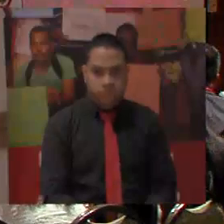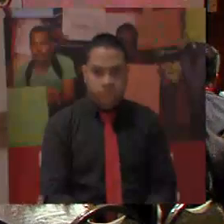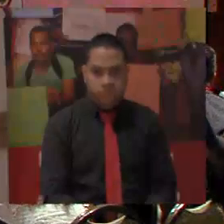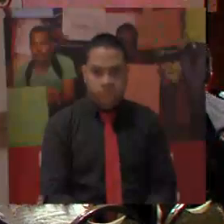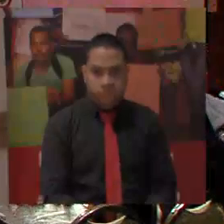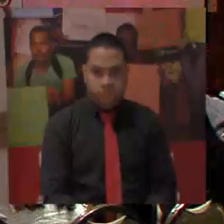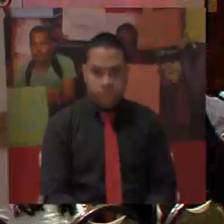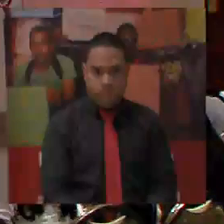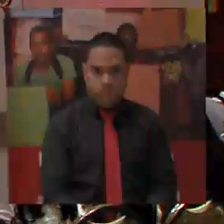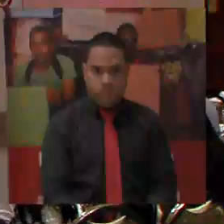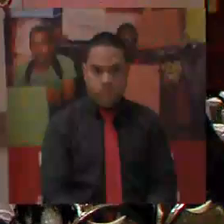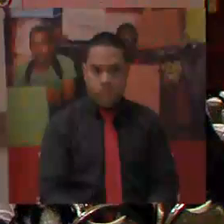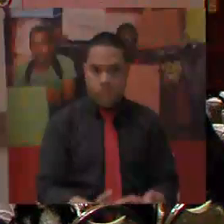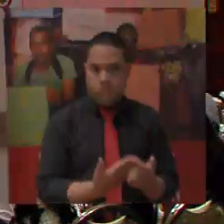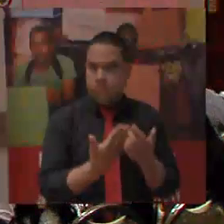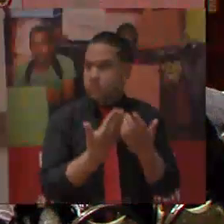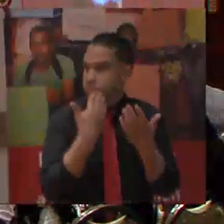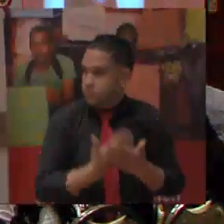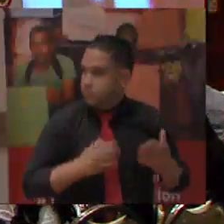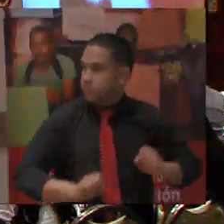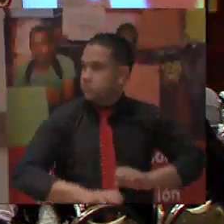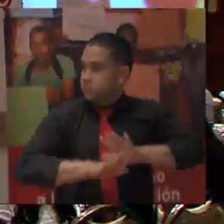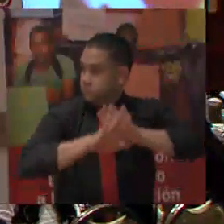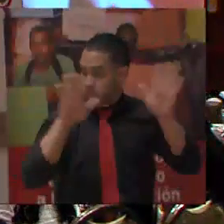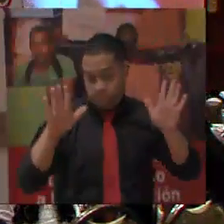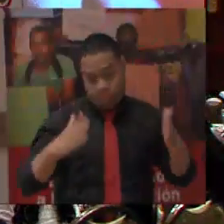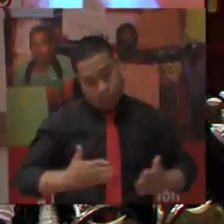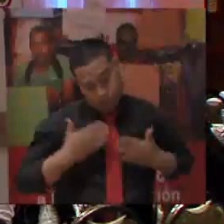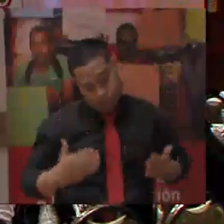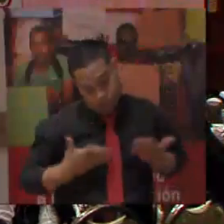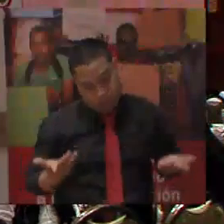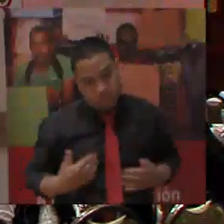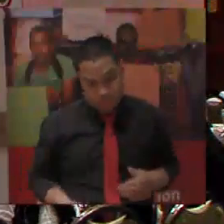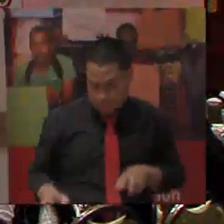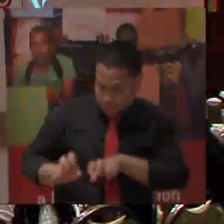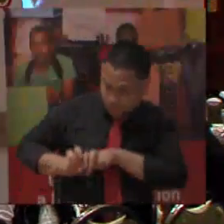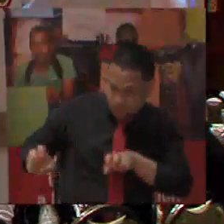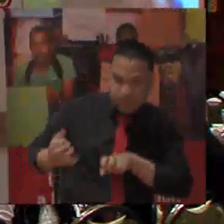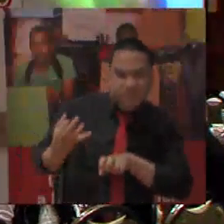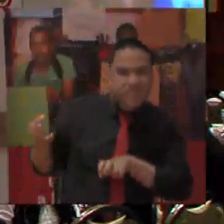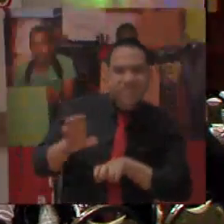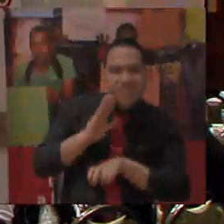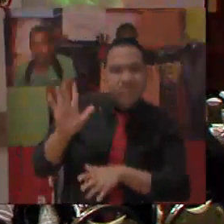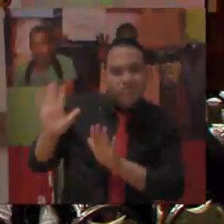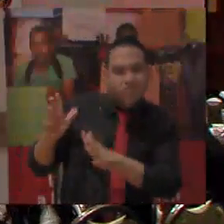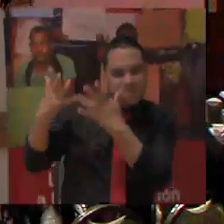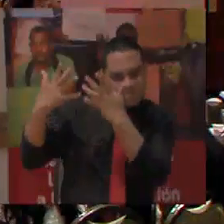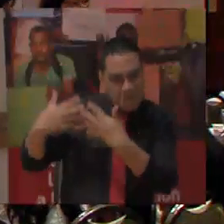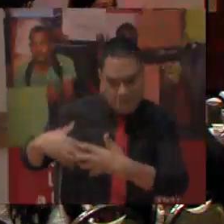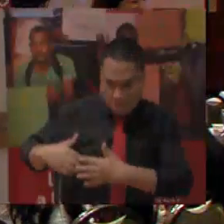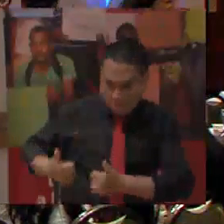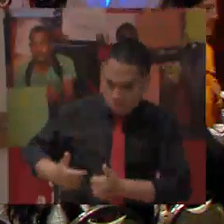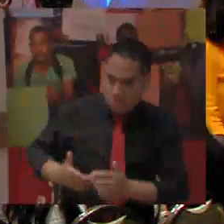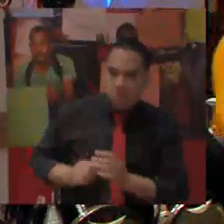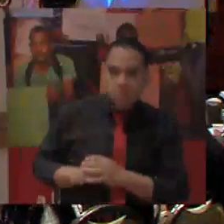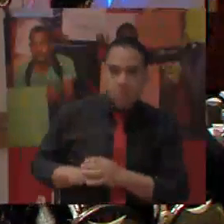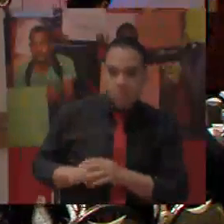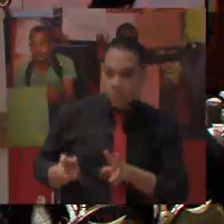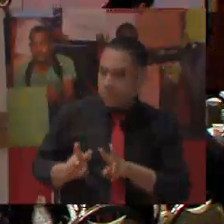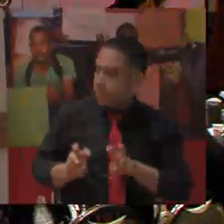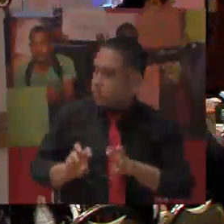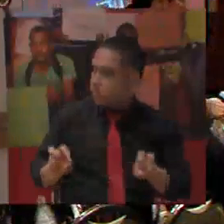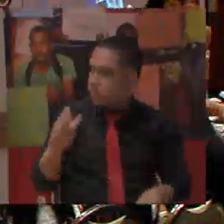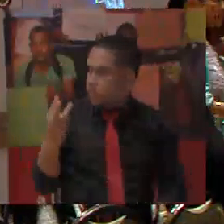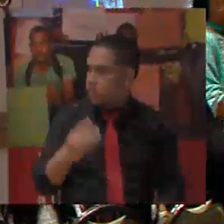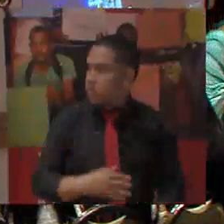Pues muy buenos días, qué placer de verdad estar sentado con estos tres empresarios que de verdad día a día con lo